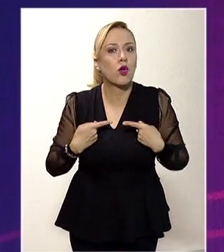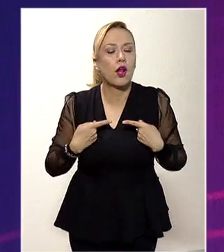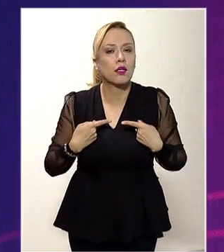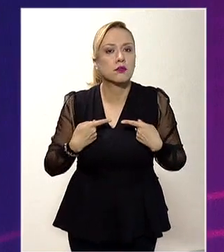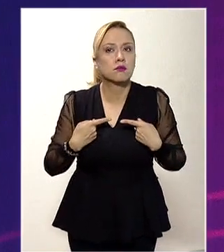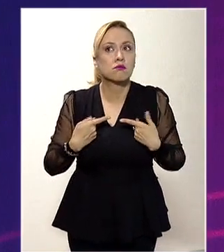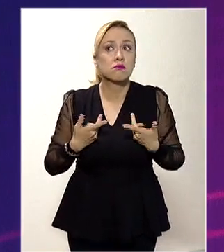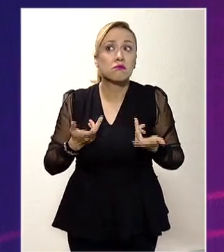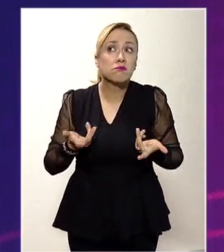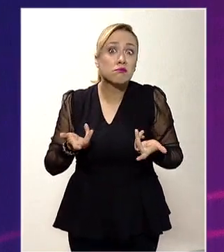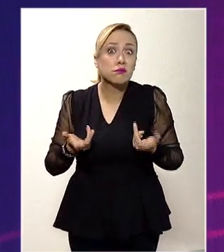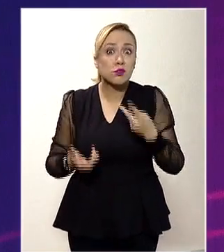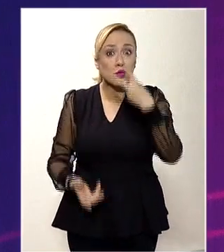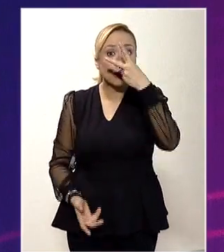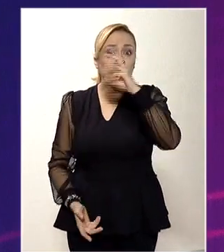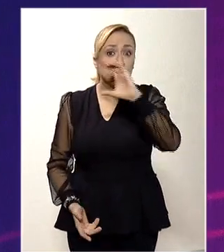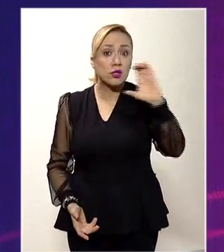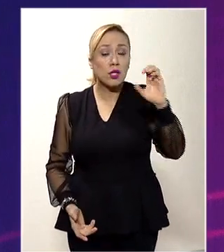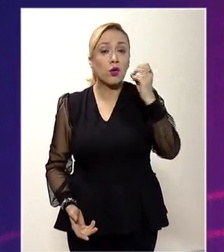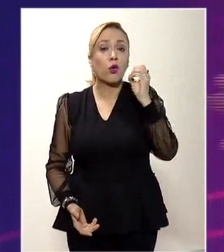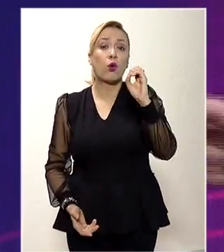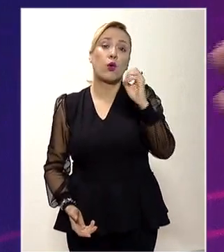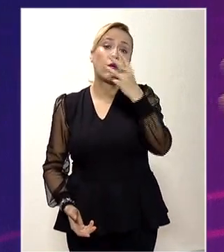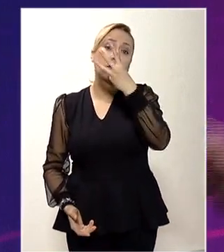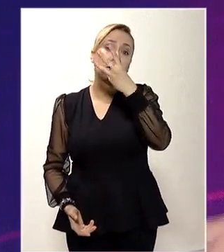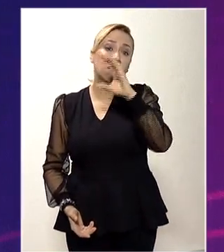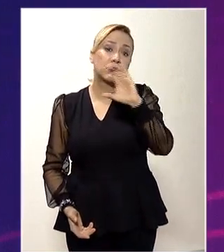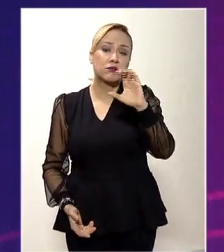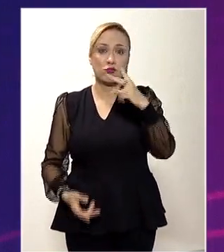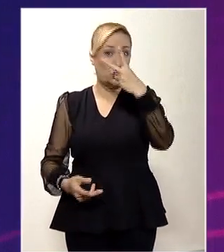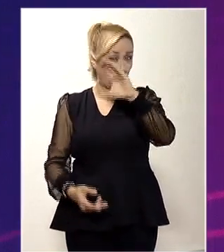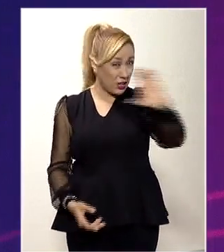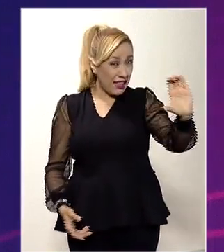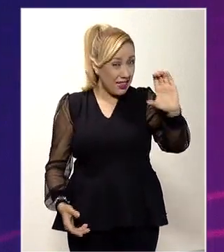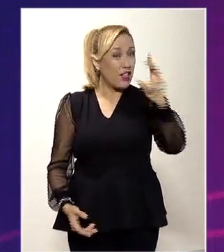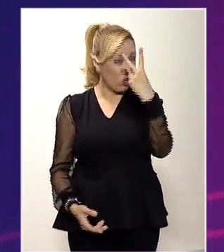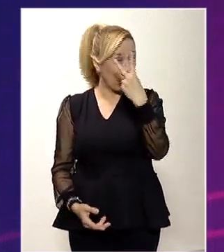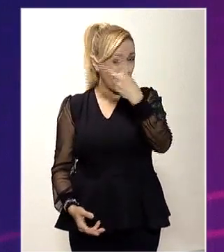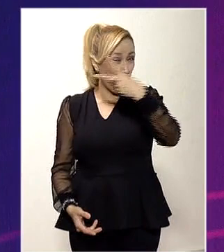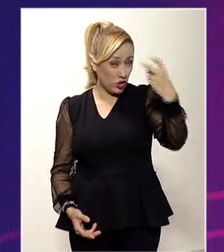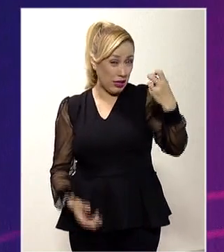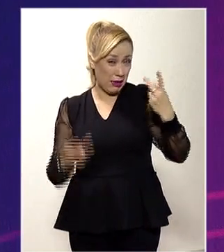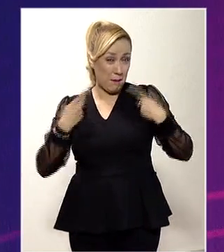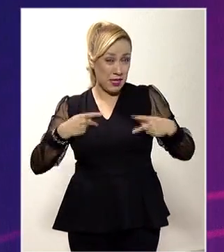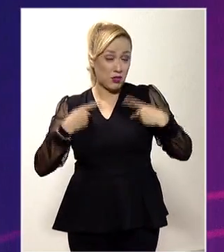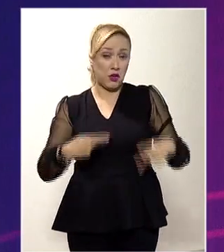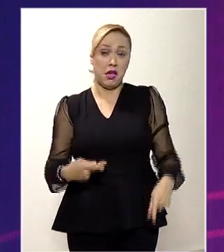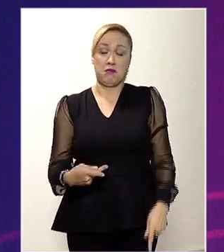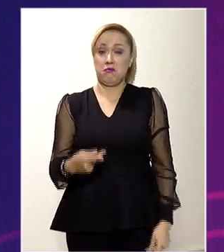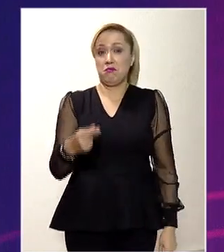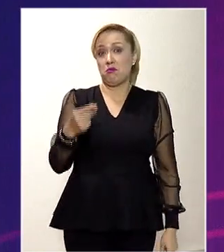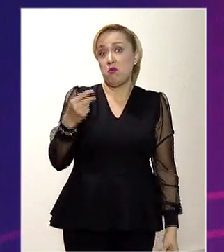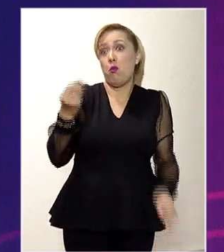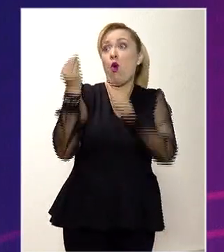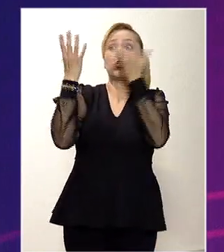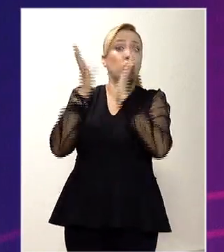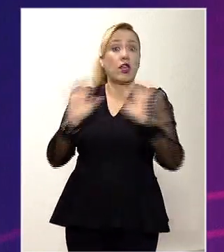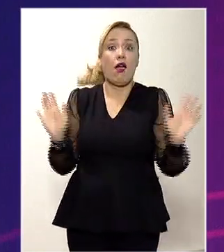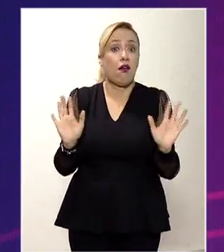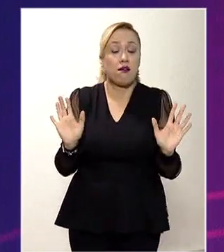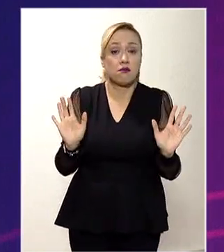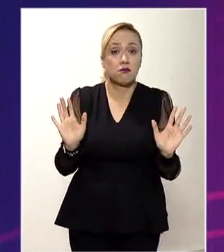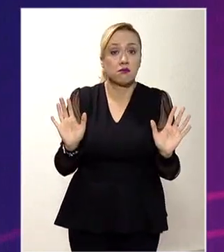bien nos va, no más de 200 personas? Yo creo que es mucho para las que conformamos las comisiones, tanto la nacional como las